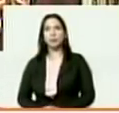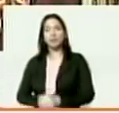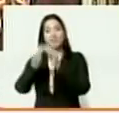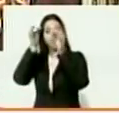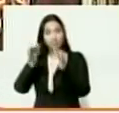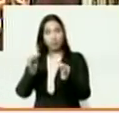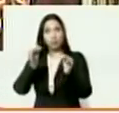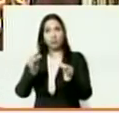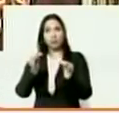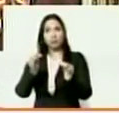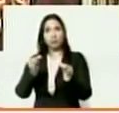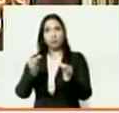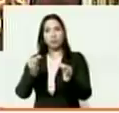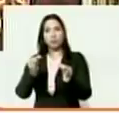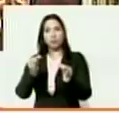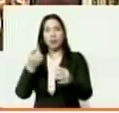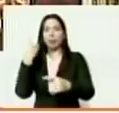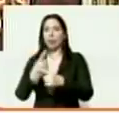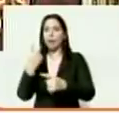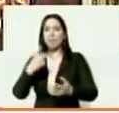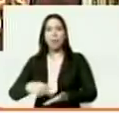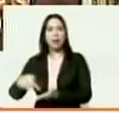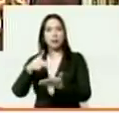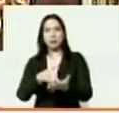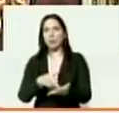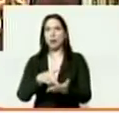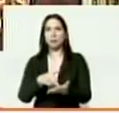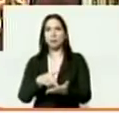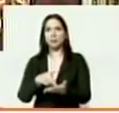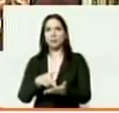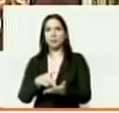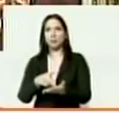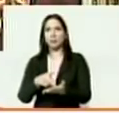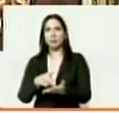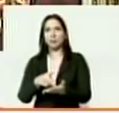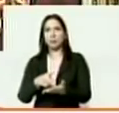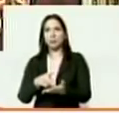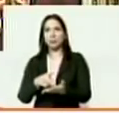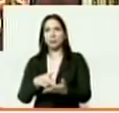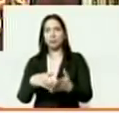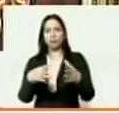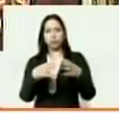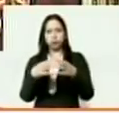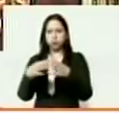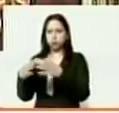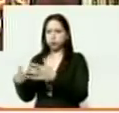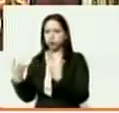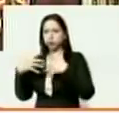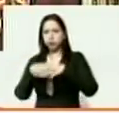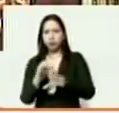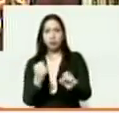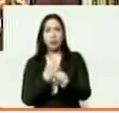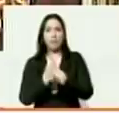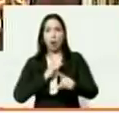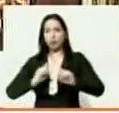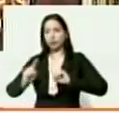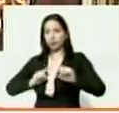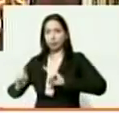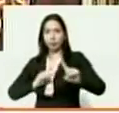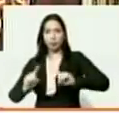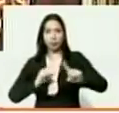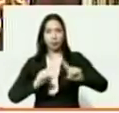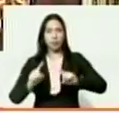oficialmente que participe de un conjunto de gestiones, de acciones